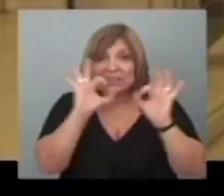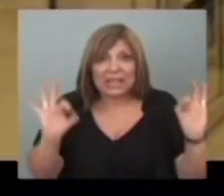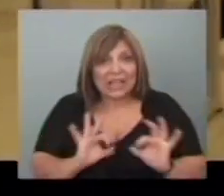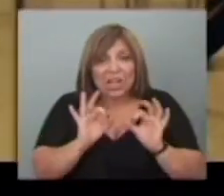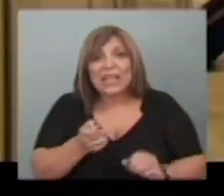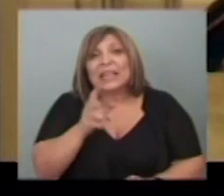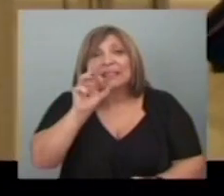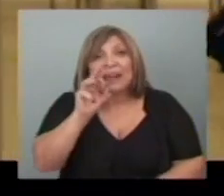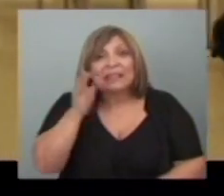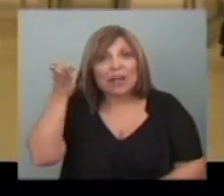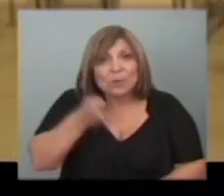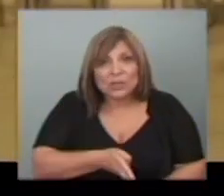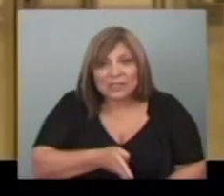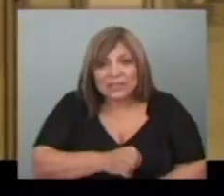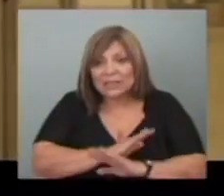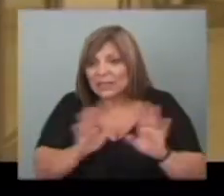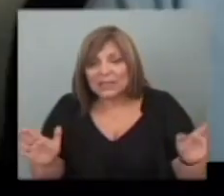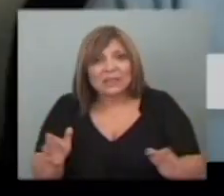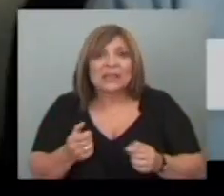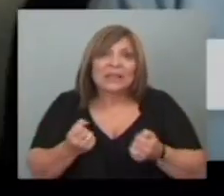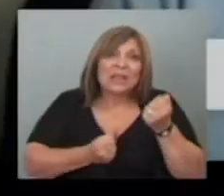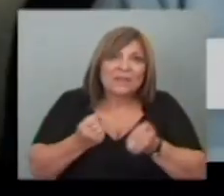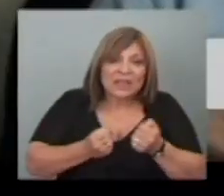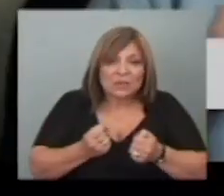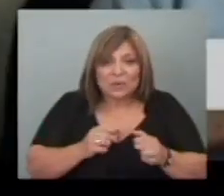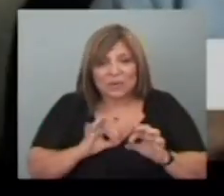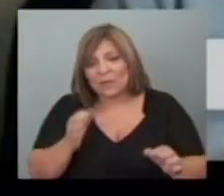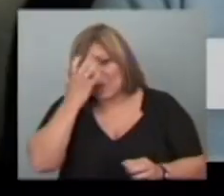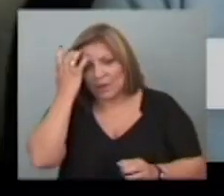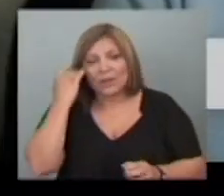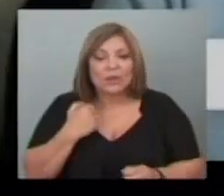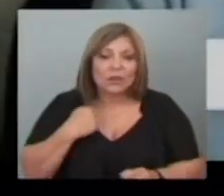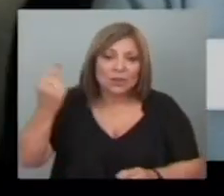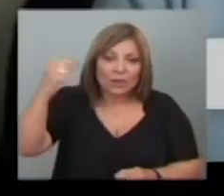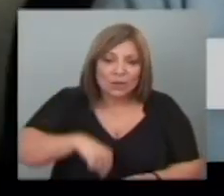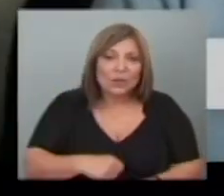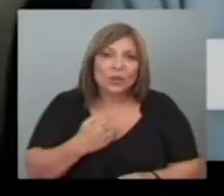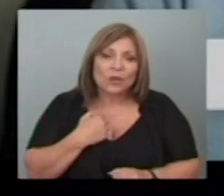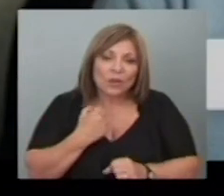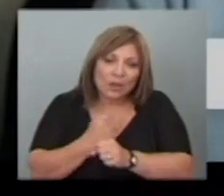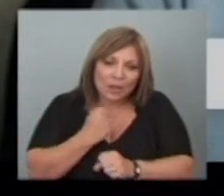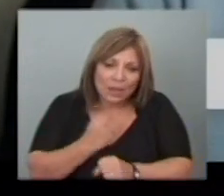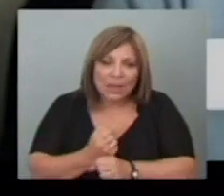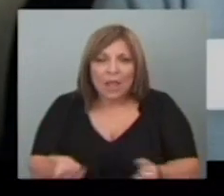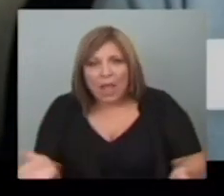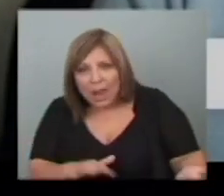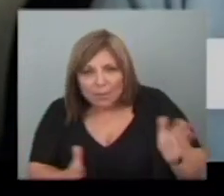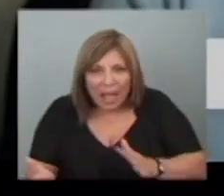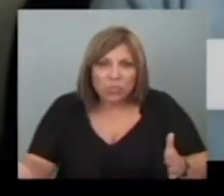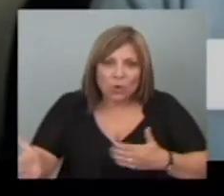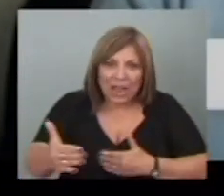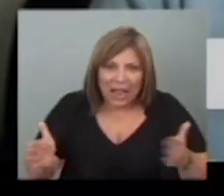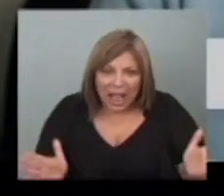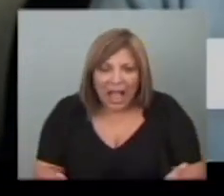del 30% en seres y vehículos. Nosotros trajimos la guillotina y trabajamos armando las cajas.